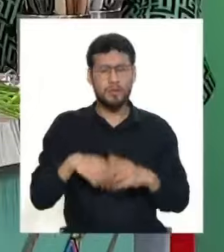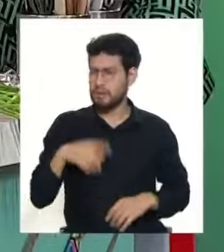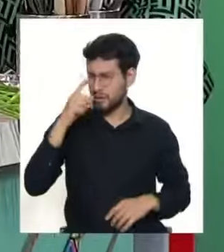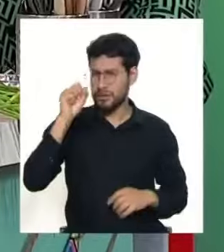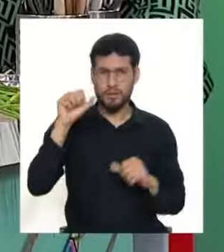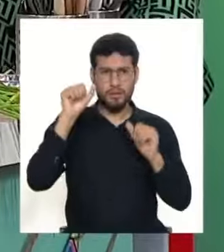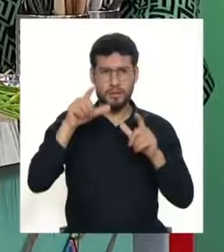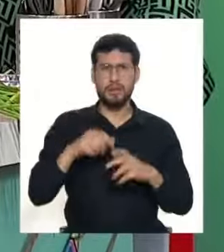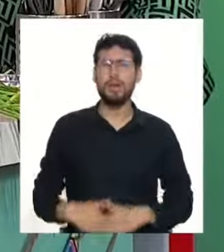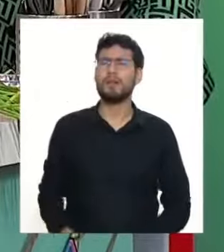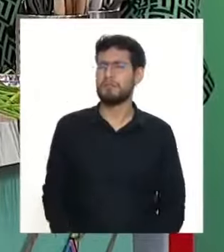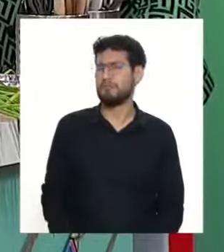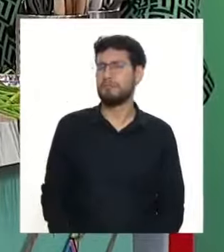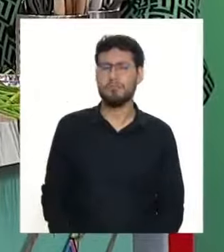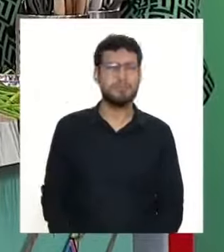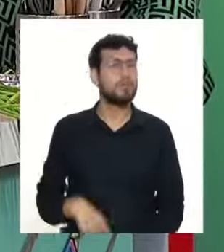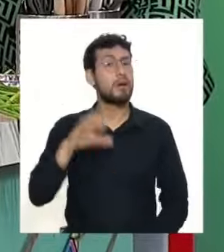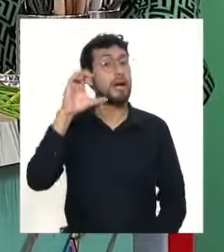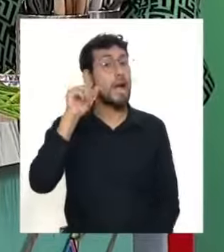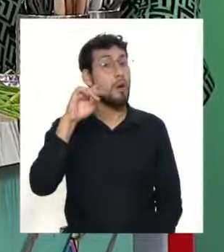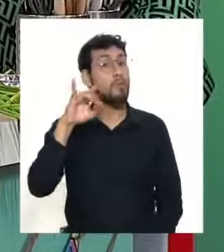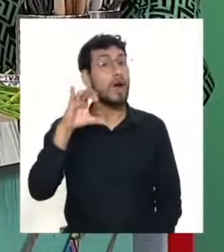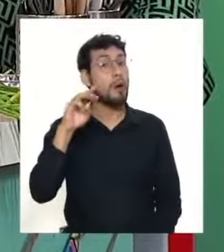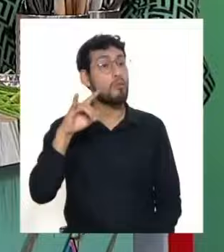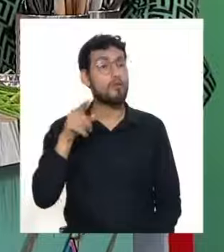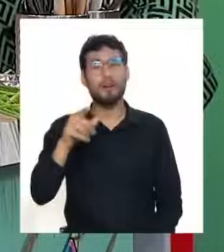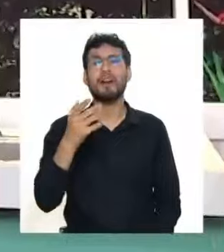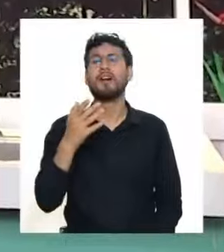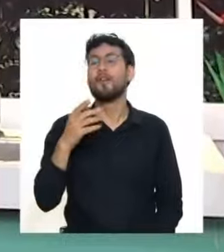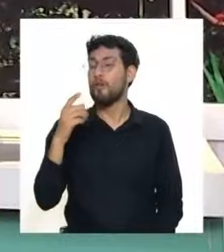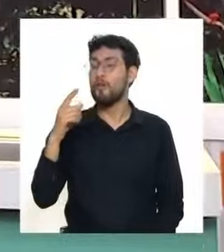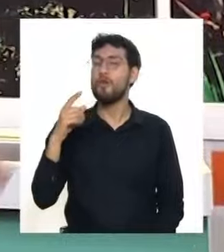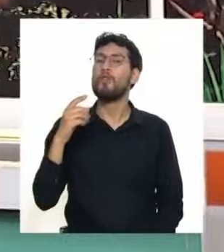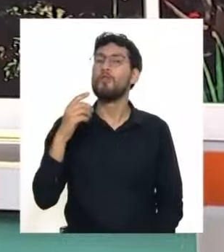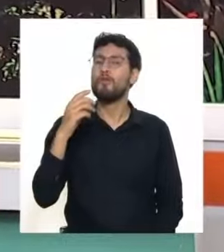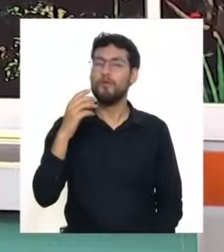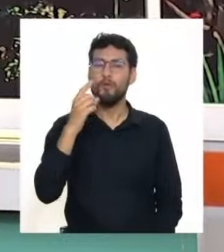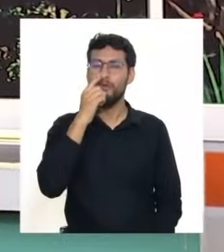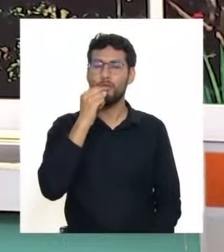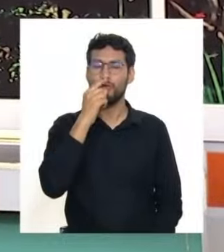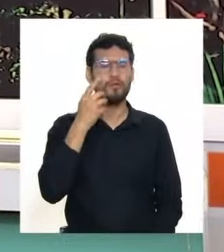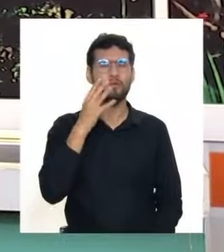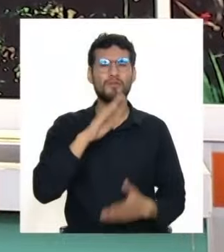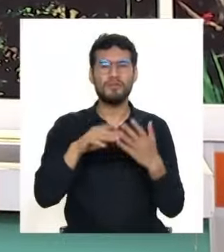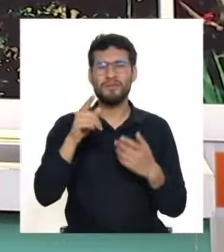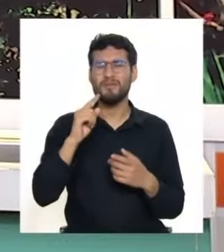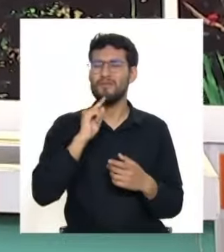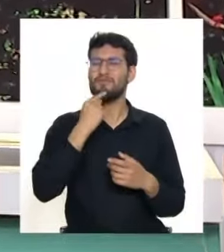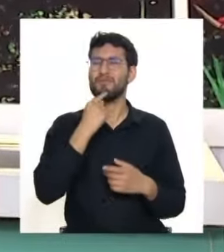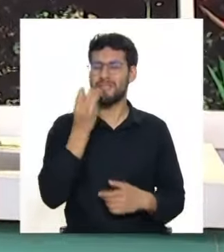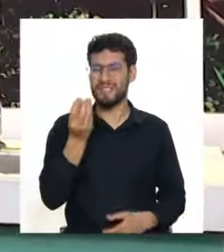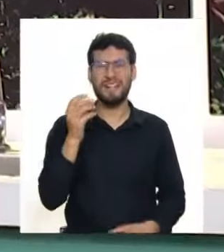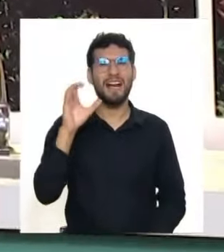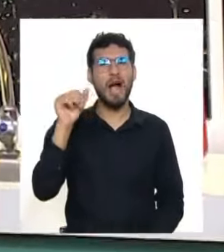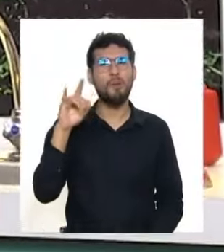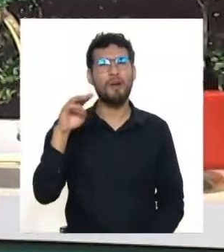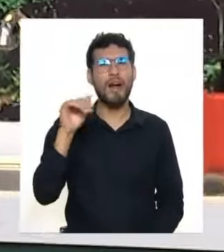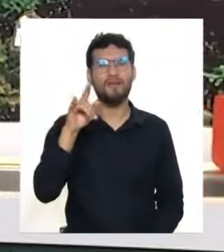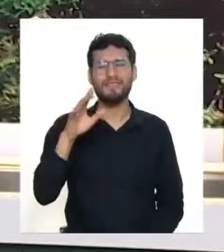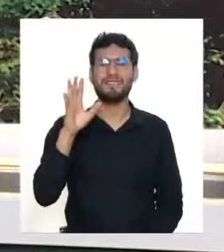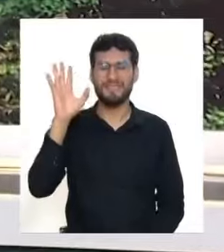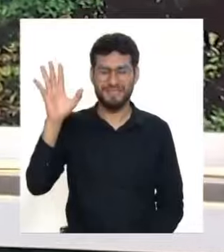nota, creo. Aguajina, camucamu. El camucamu es una fruta. Es una fruta, es una cítrica. Claro. Cítrica. Ah, el camucamu. Y